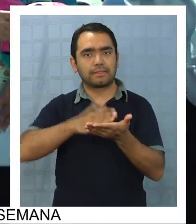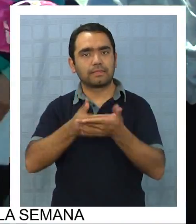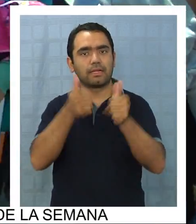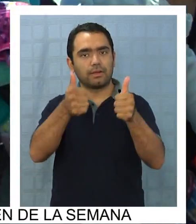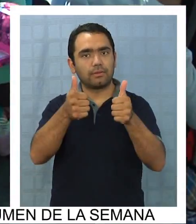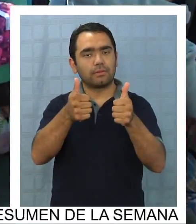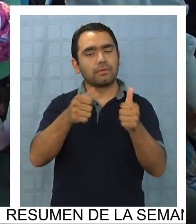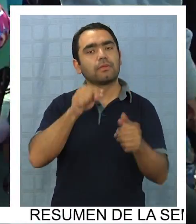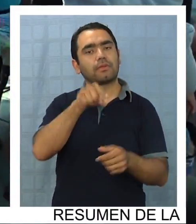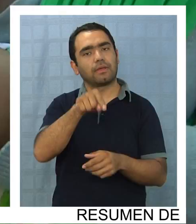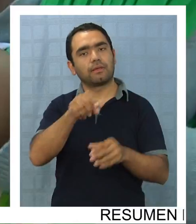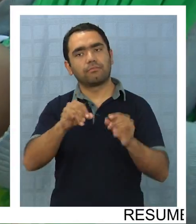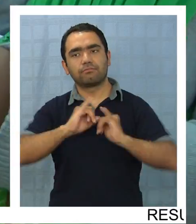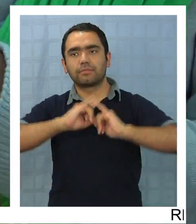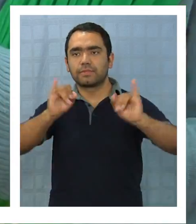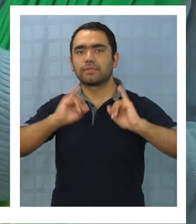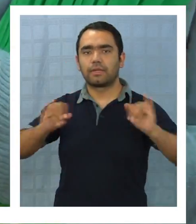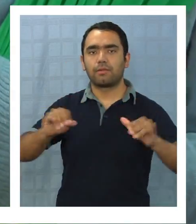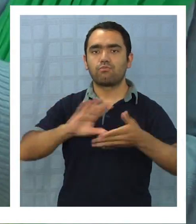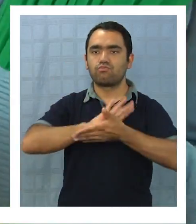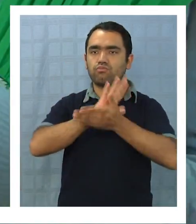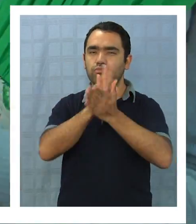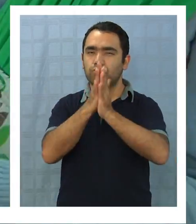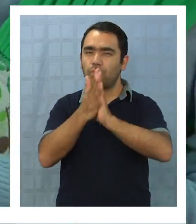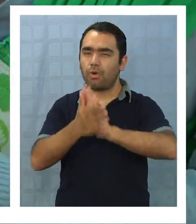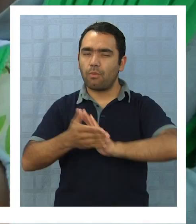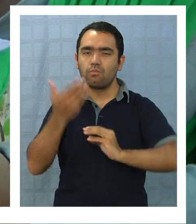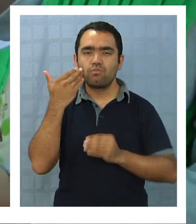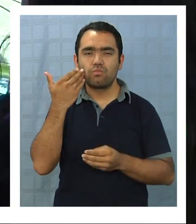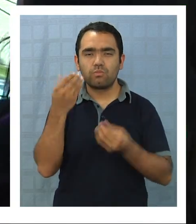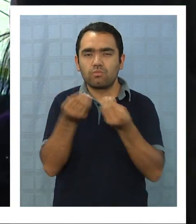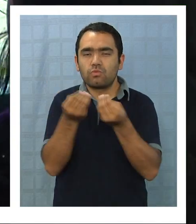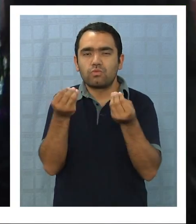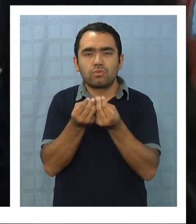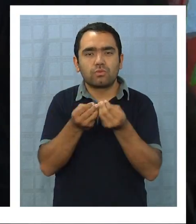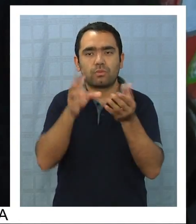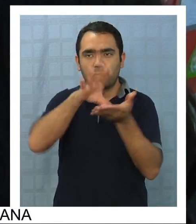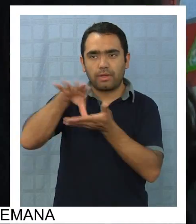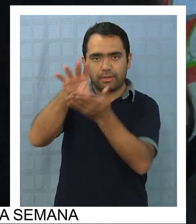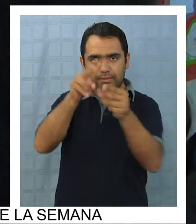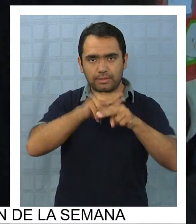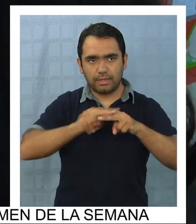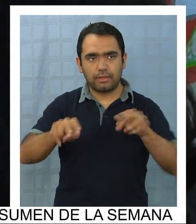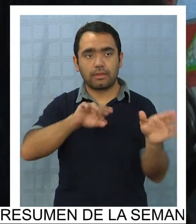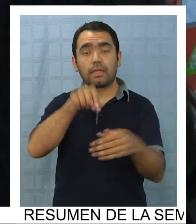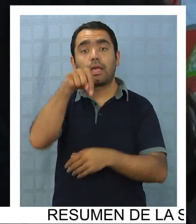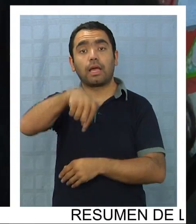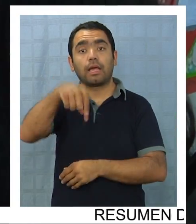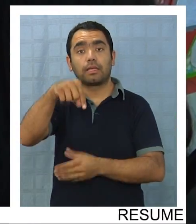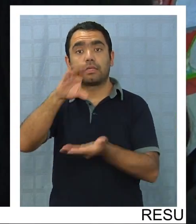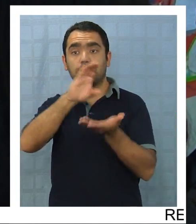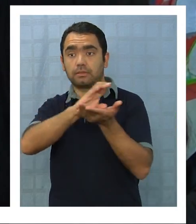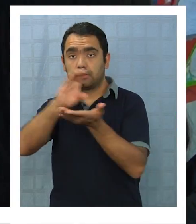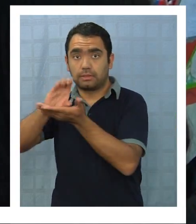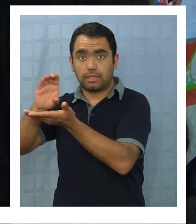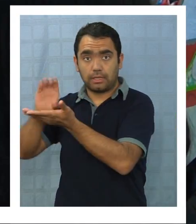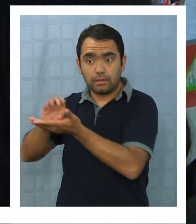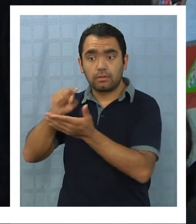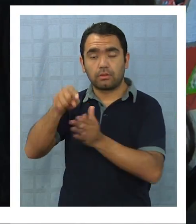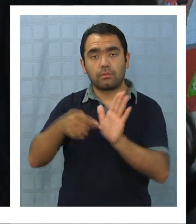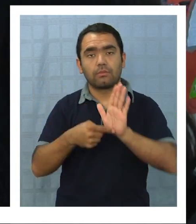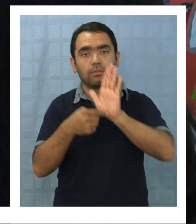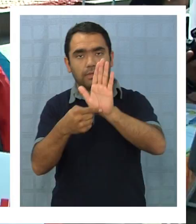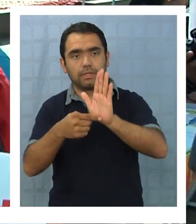mundo En Iquique la promoción de la lactancia materna se realiza principalmente en los centros de salud familiar Estamos